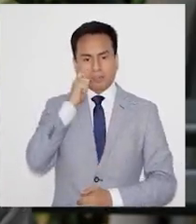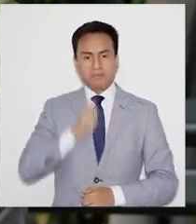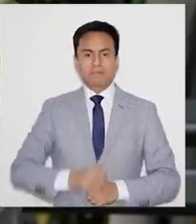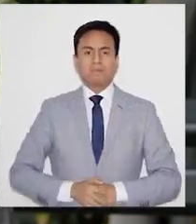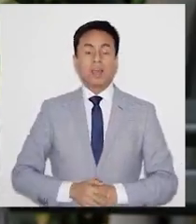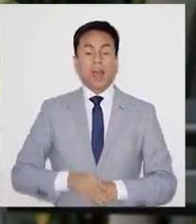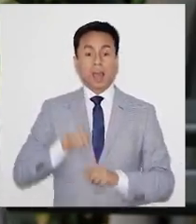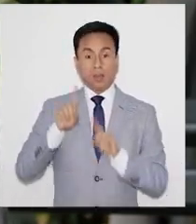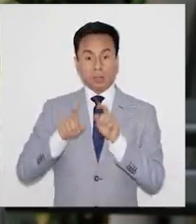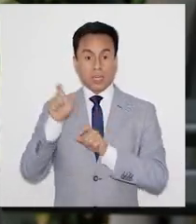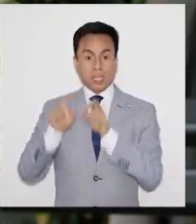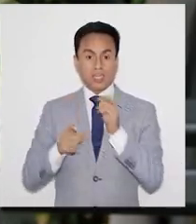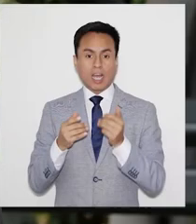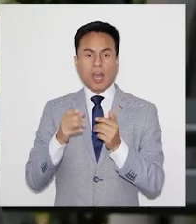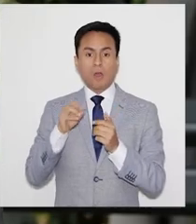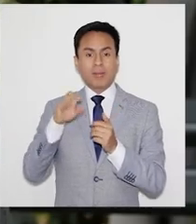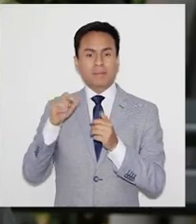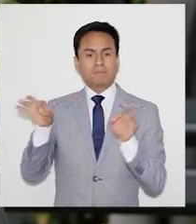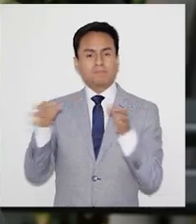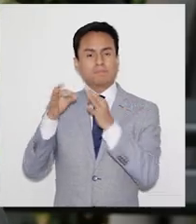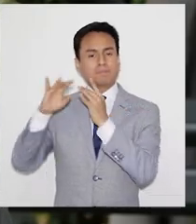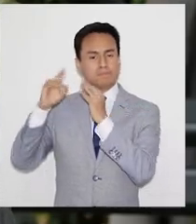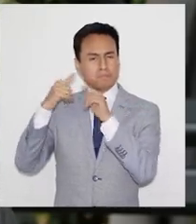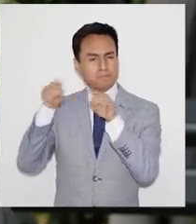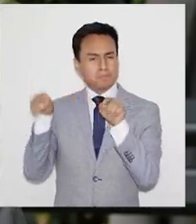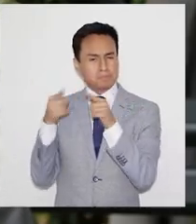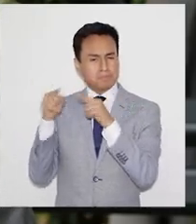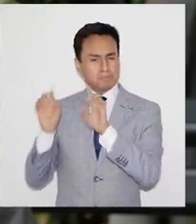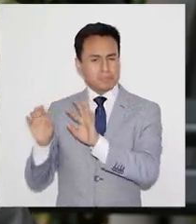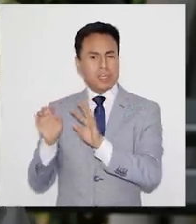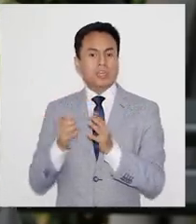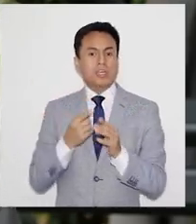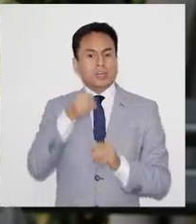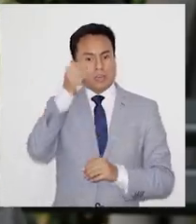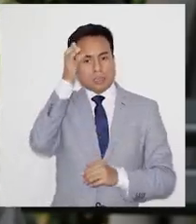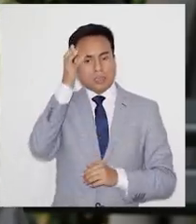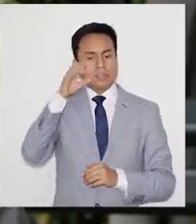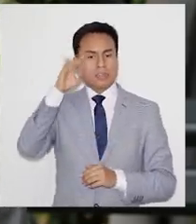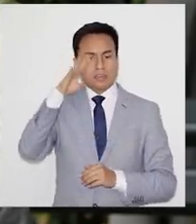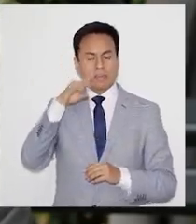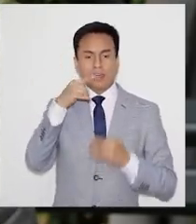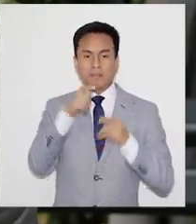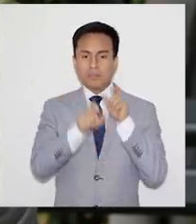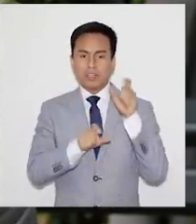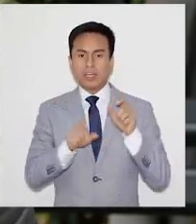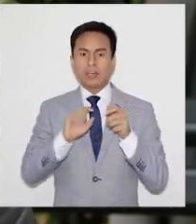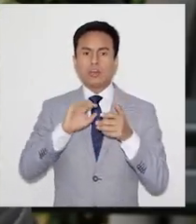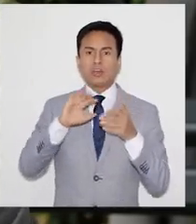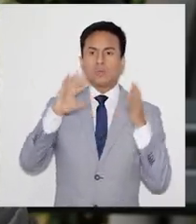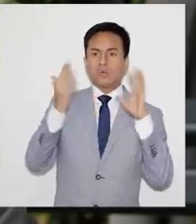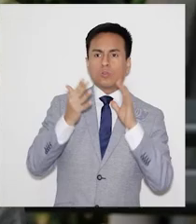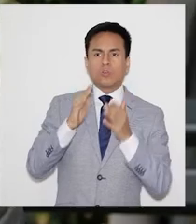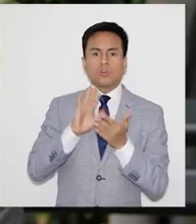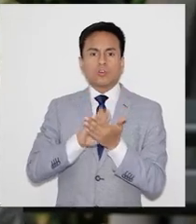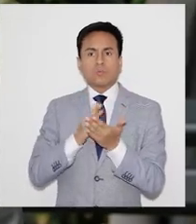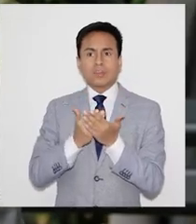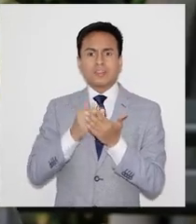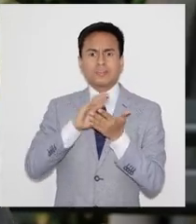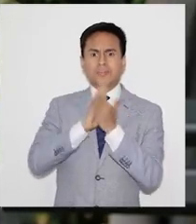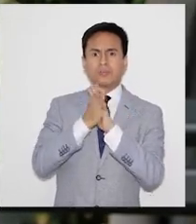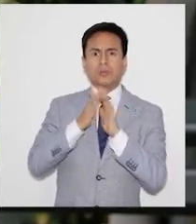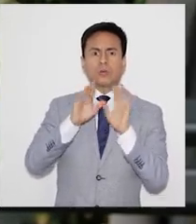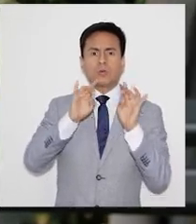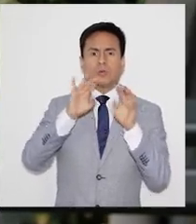así como hay gente que necesita la ópera, otros necesitan el conocimiento, otros necesitan saber cómo es el mundo en el cual vivimos y cómo